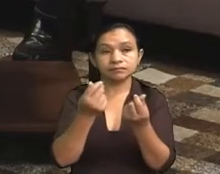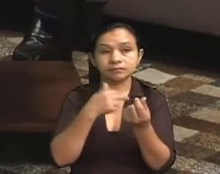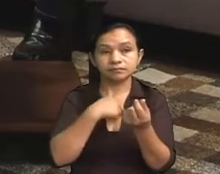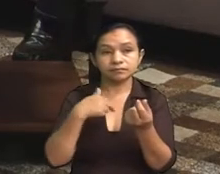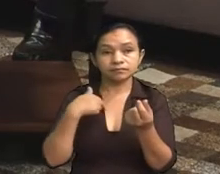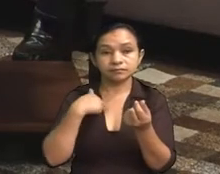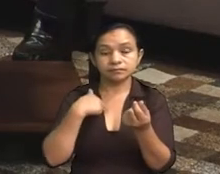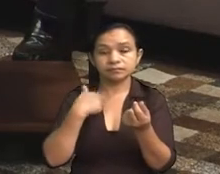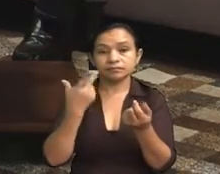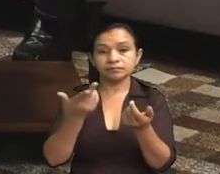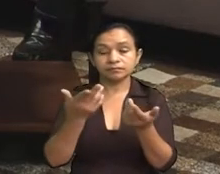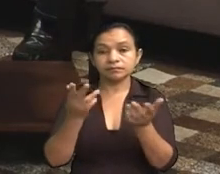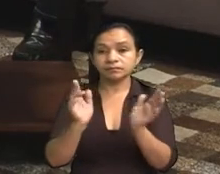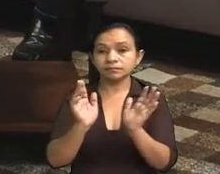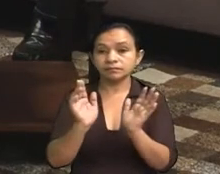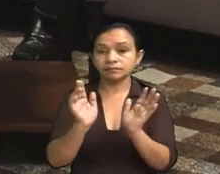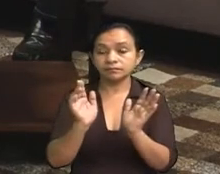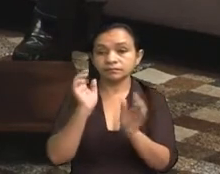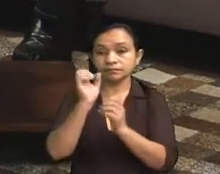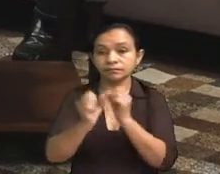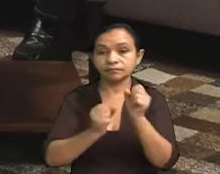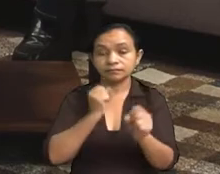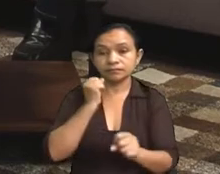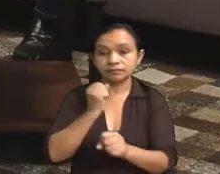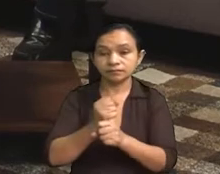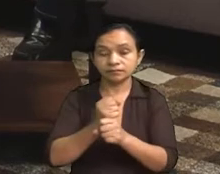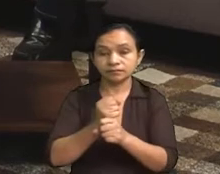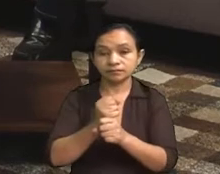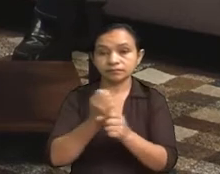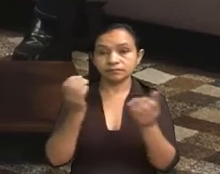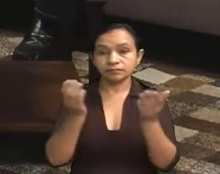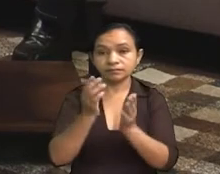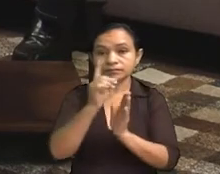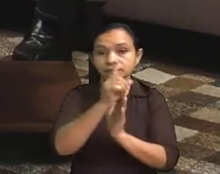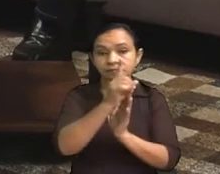dejaron de percibir en los años